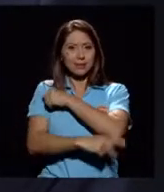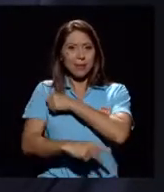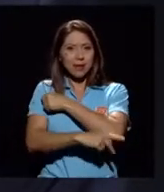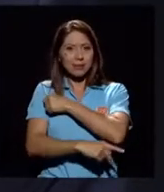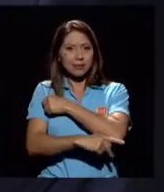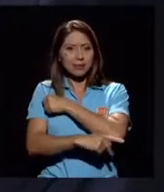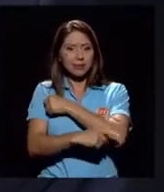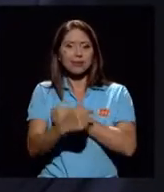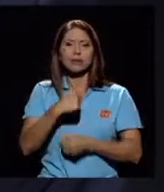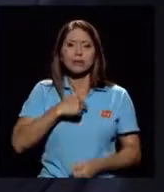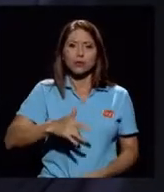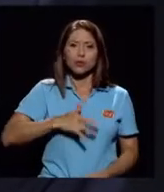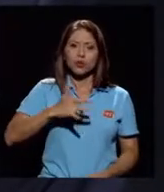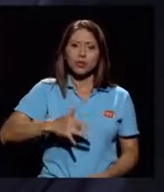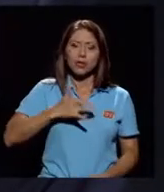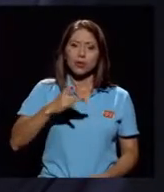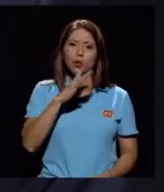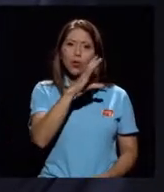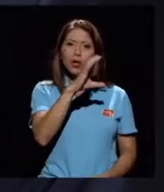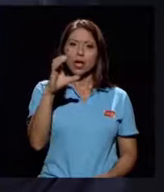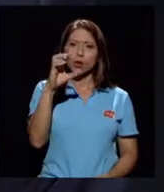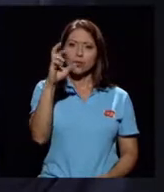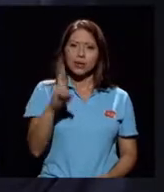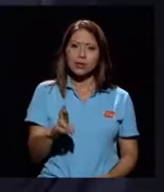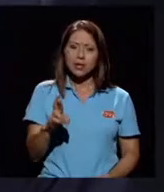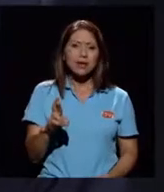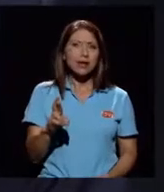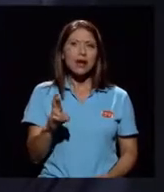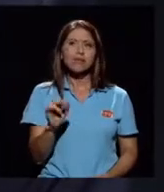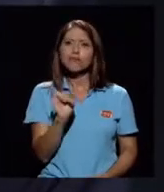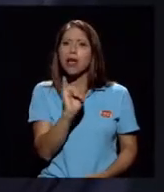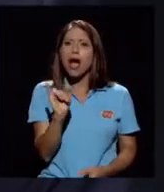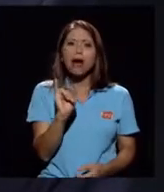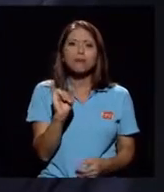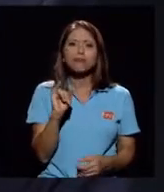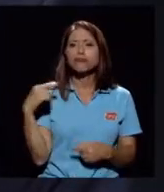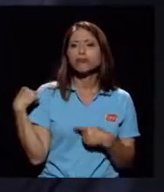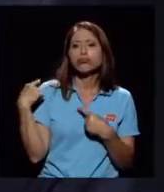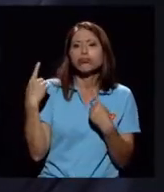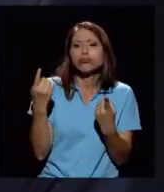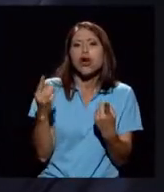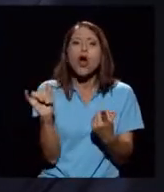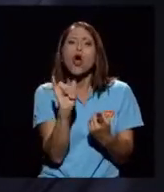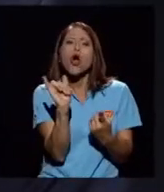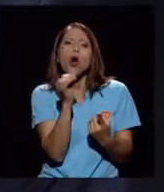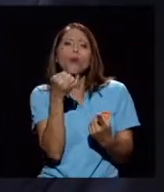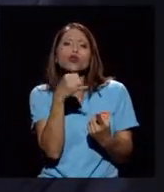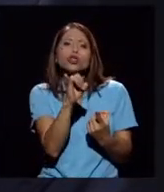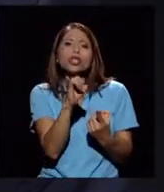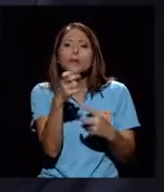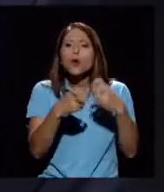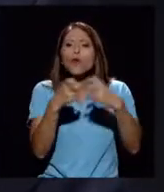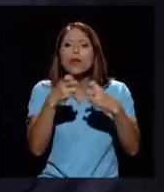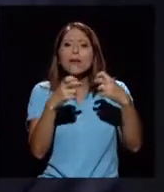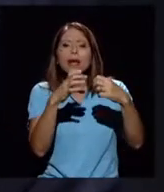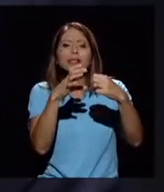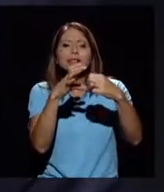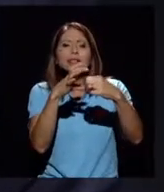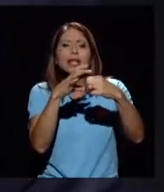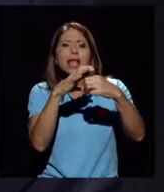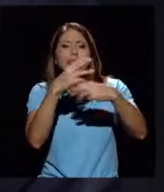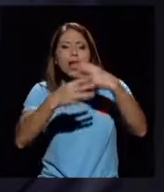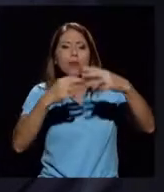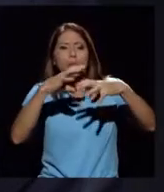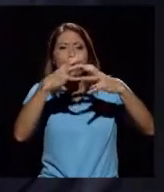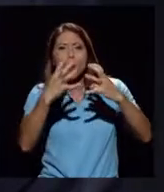siento que costa rica ha vivido como si los problemas del mundo y los problemas internos no nos afectan y